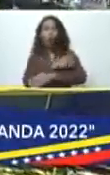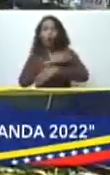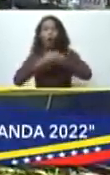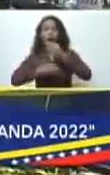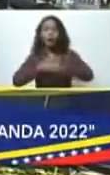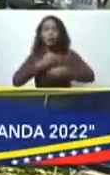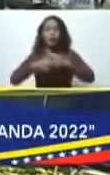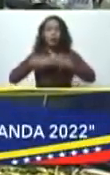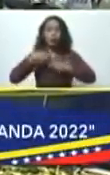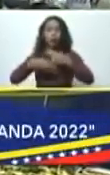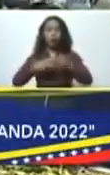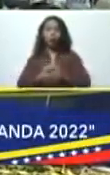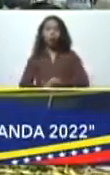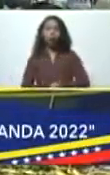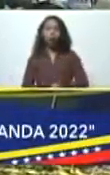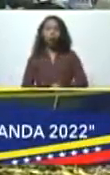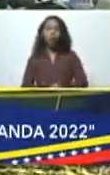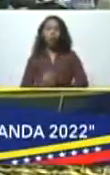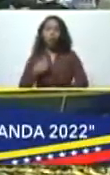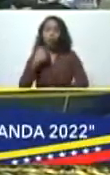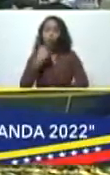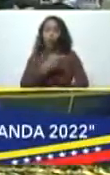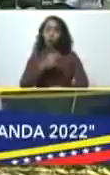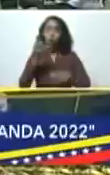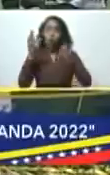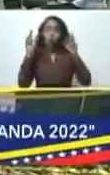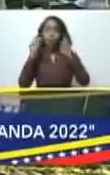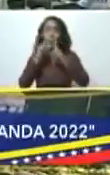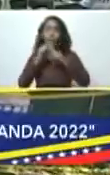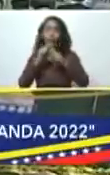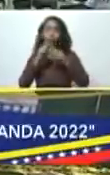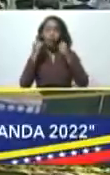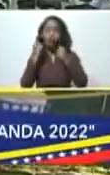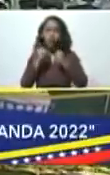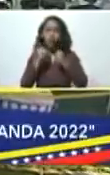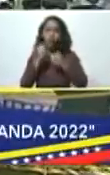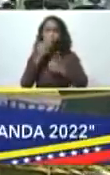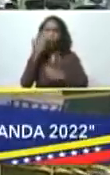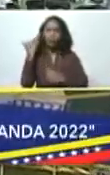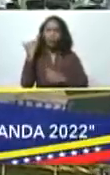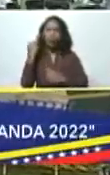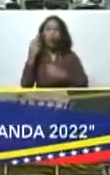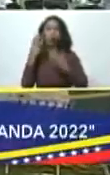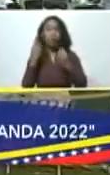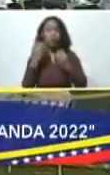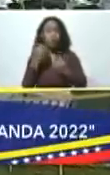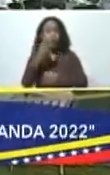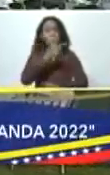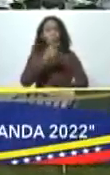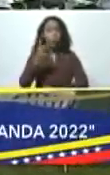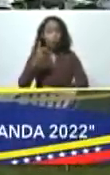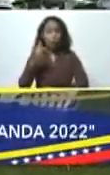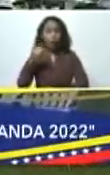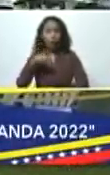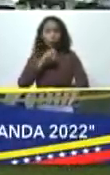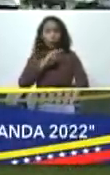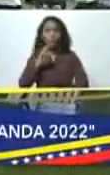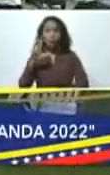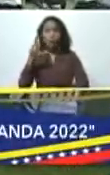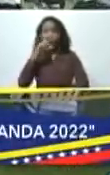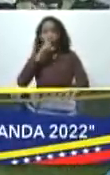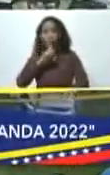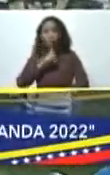revolución. Yo dije una frase muy dura en estos días, que hay mucha gente que en estos 23